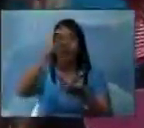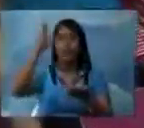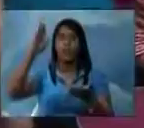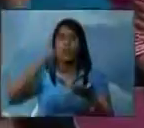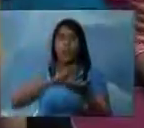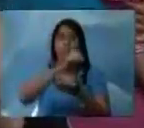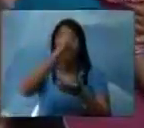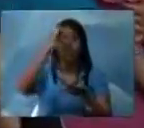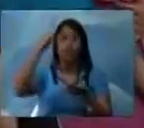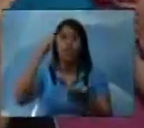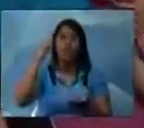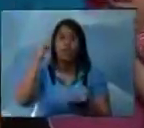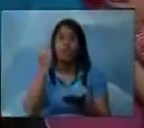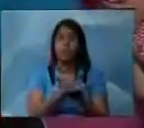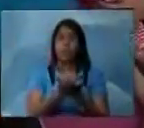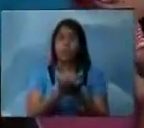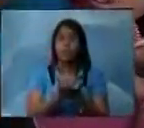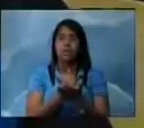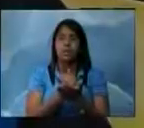Henry.